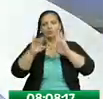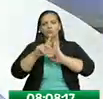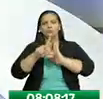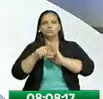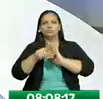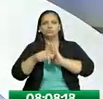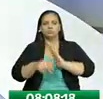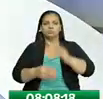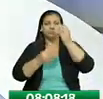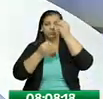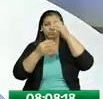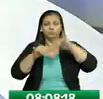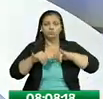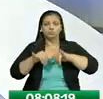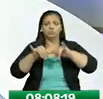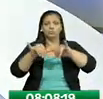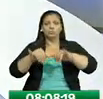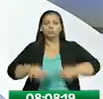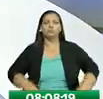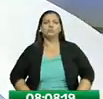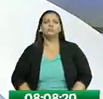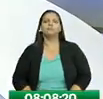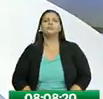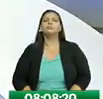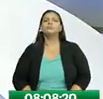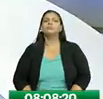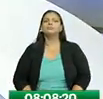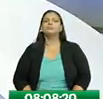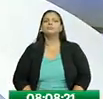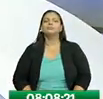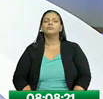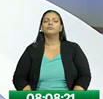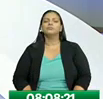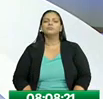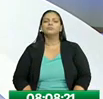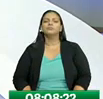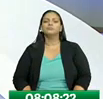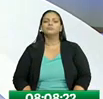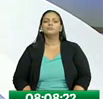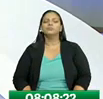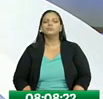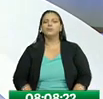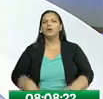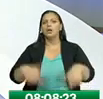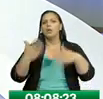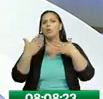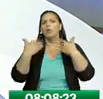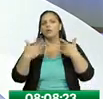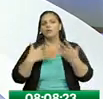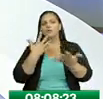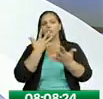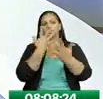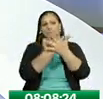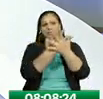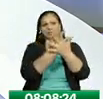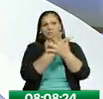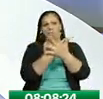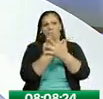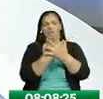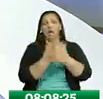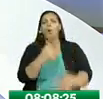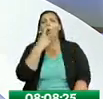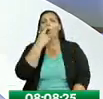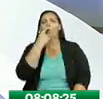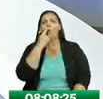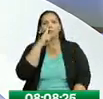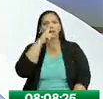8 de la mañana y 8 minutos, continuamos con la información. Al estilo sicariato, asesinan a un trabajador del centro carcelario de Guayaquil. El hecho se registró